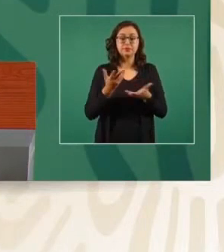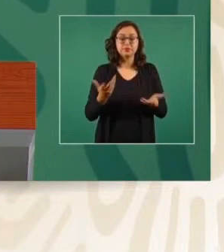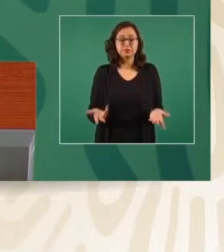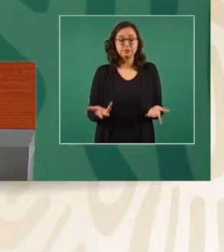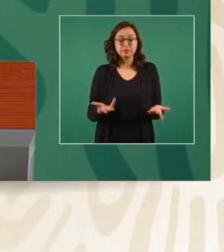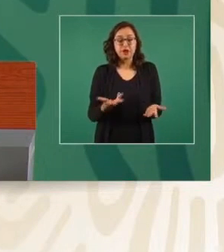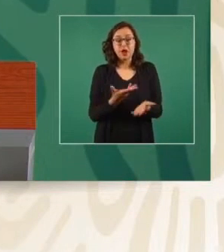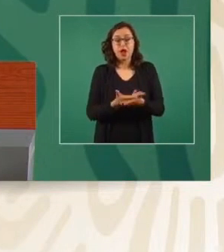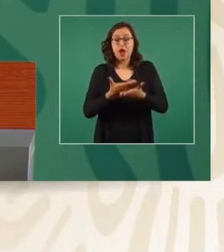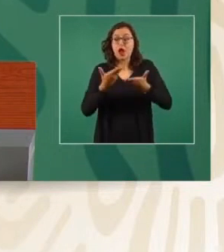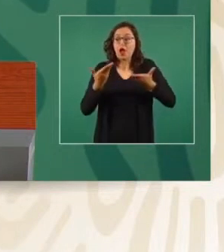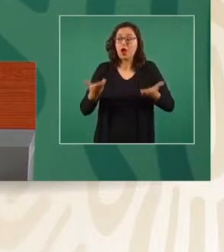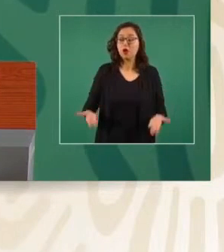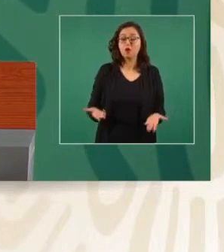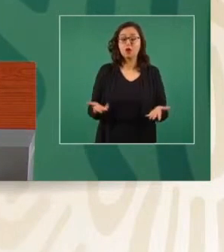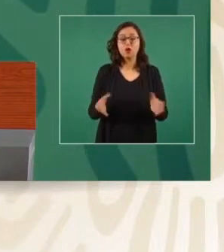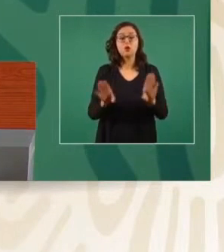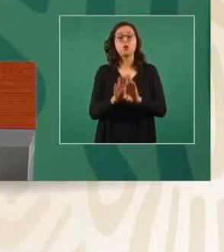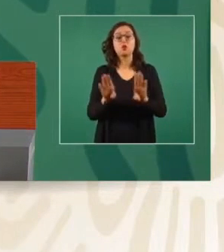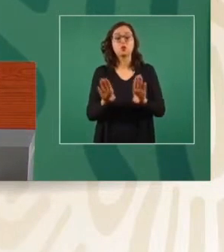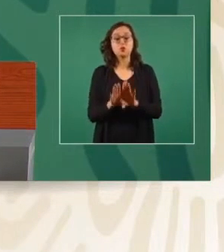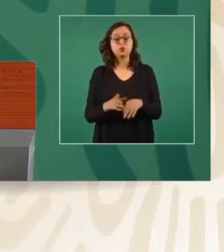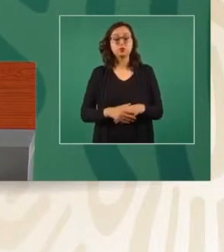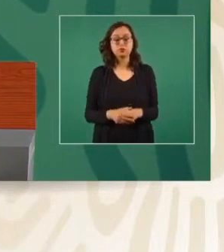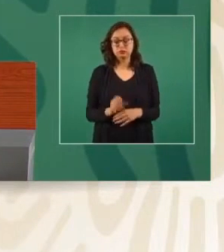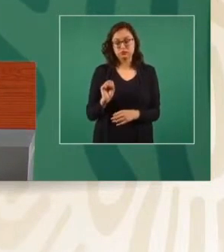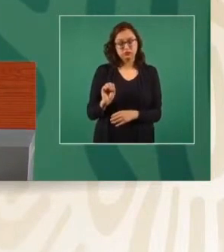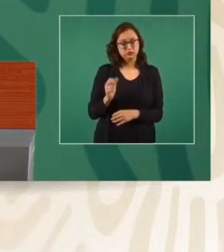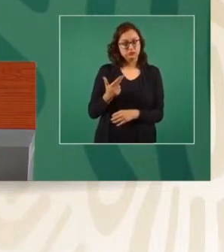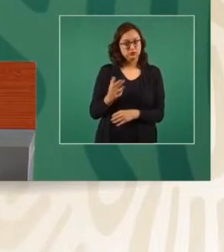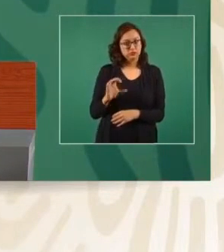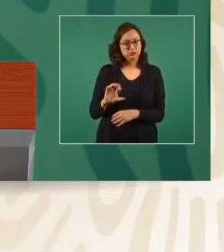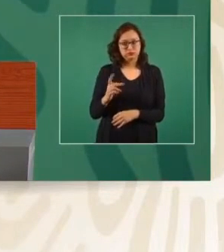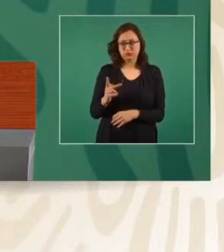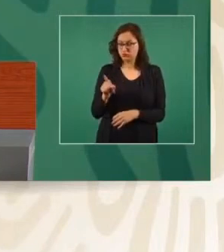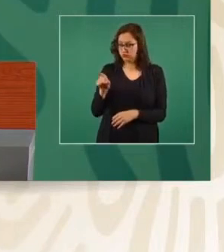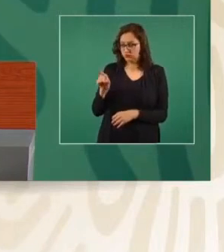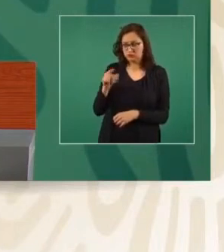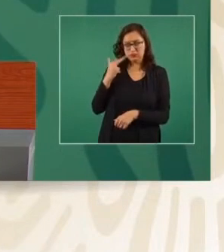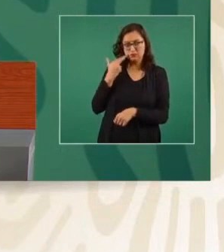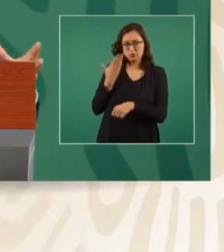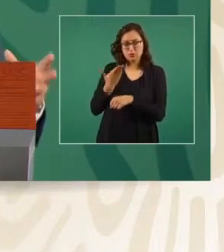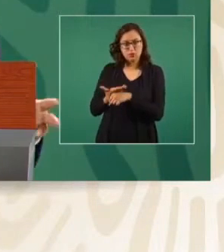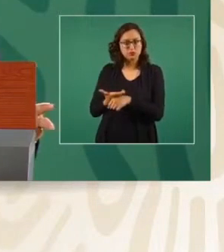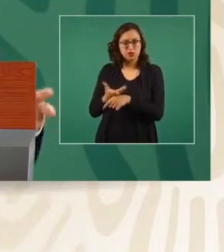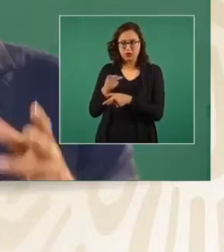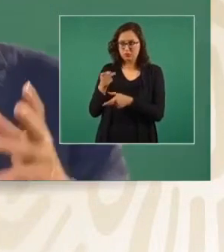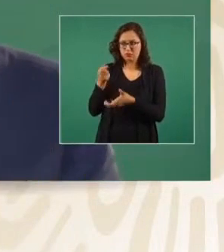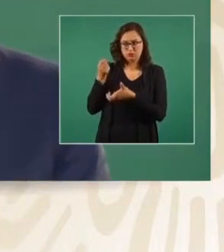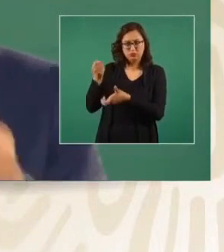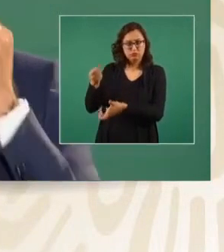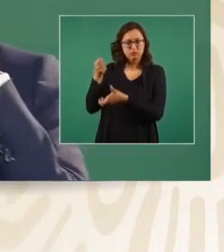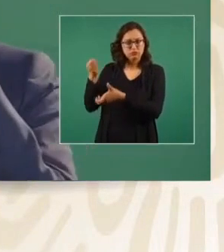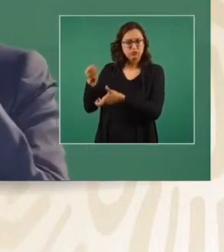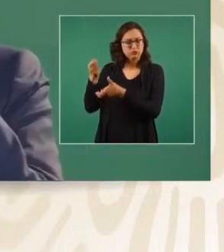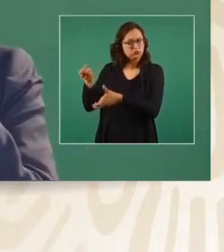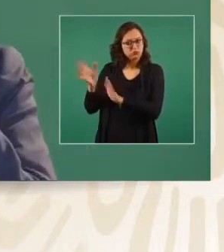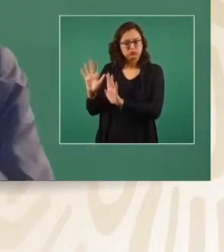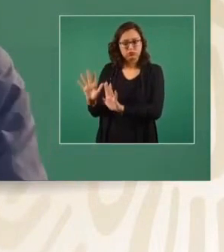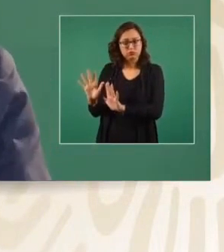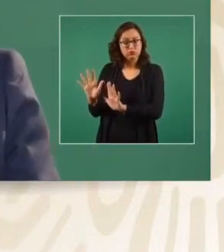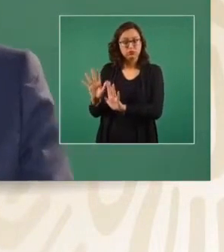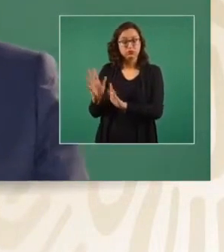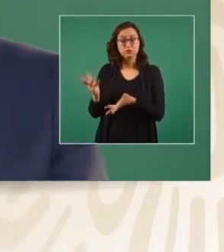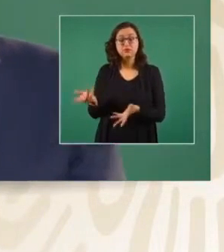fondos los maneja Hacienda y si se necesita,